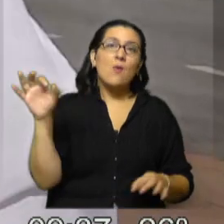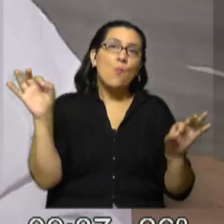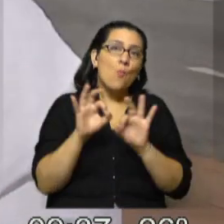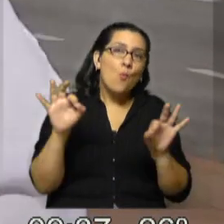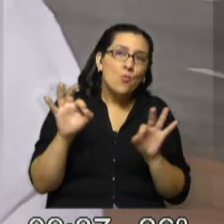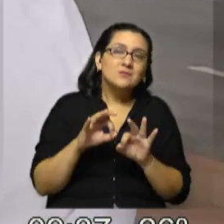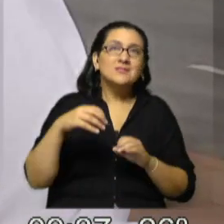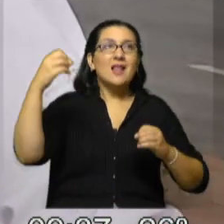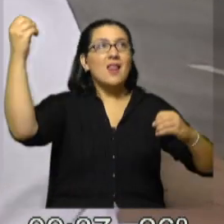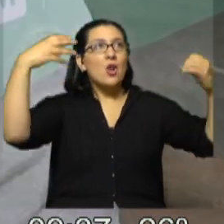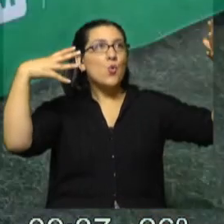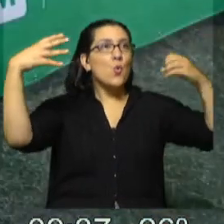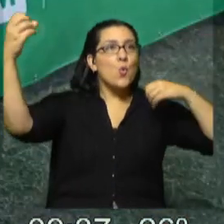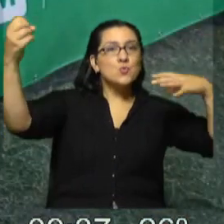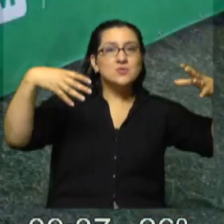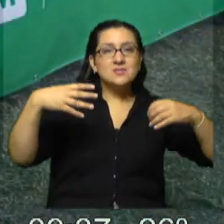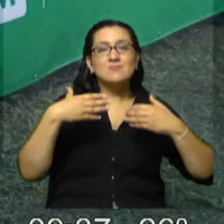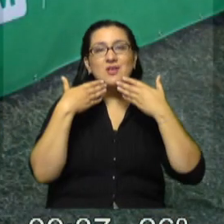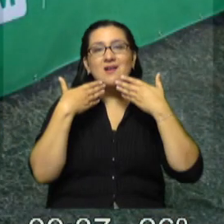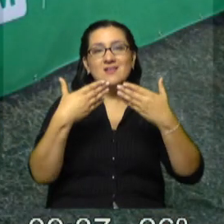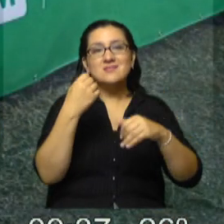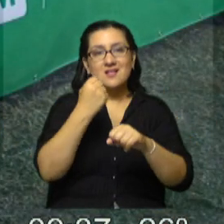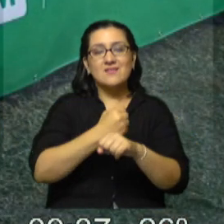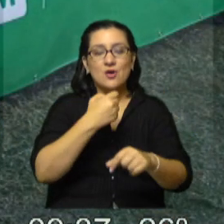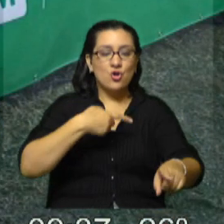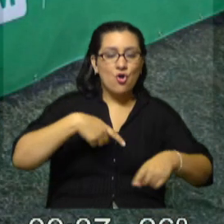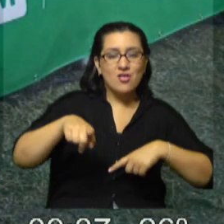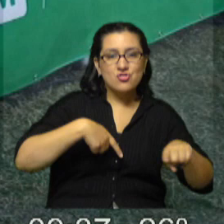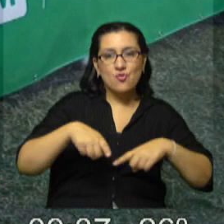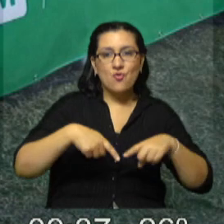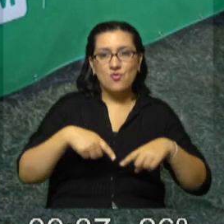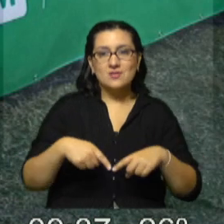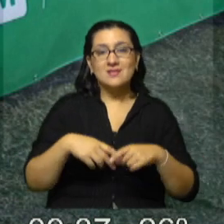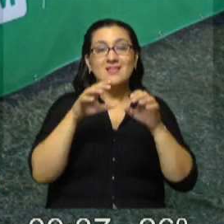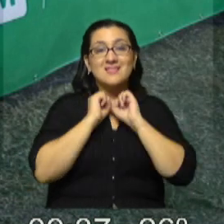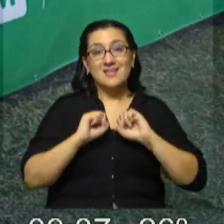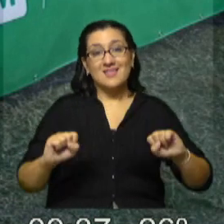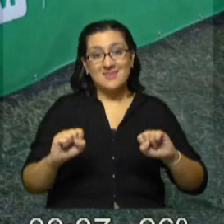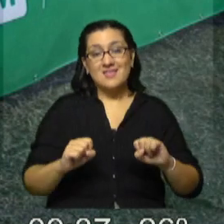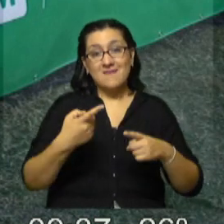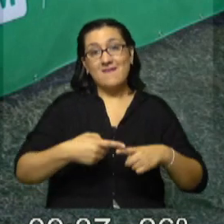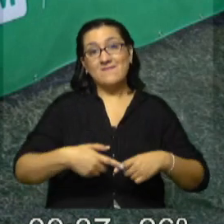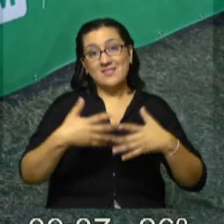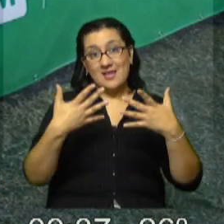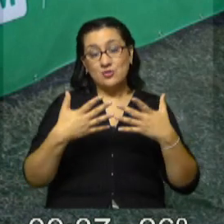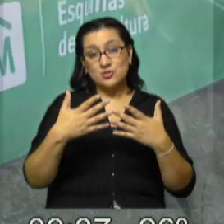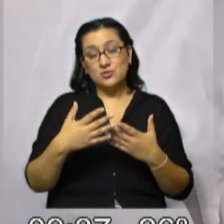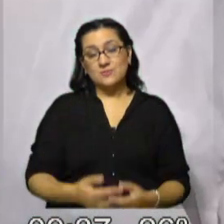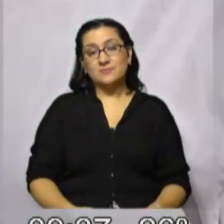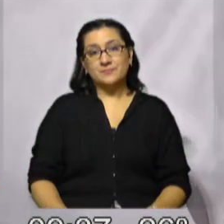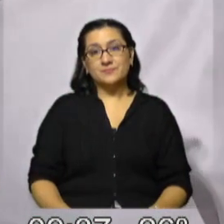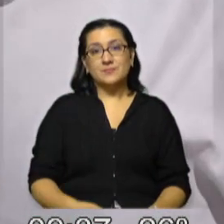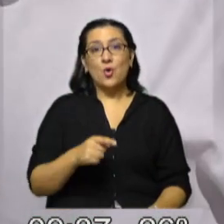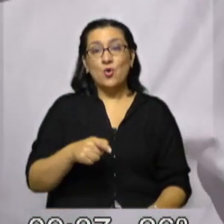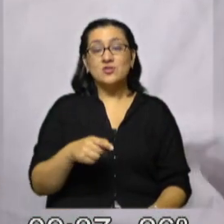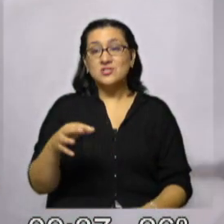este lugar espectacular, y gracias al trabajo de las gestoras y los gestores de la Secretaría, es que hoy vamos a llenar este lugar de